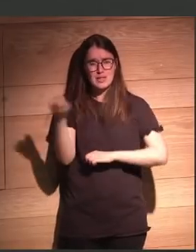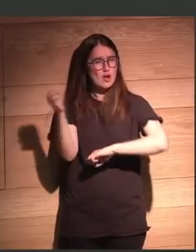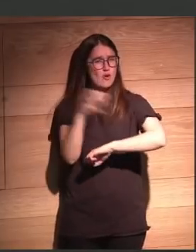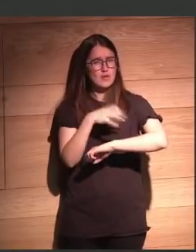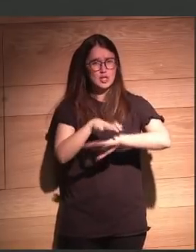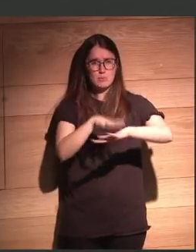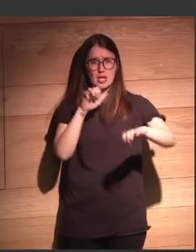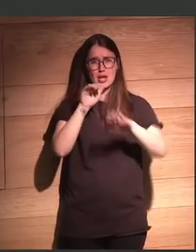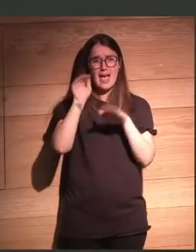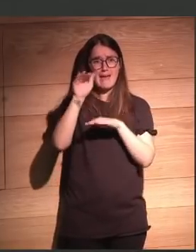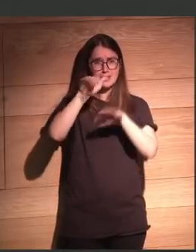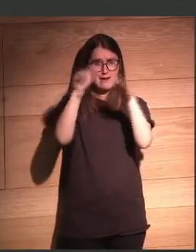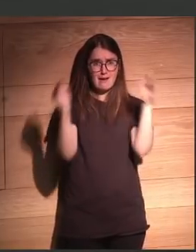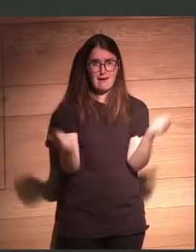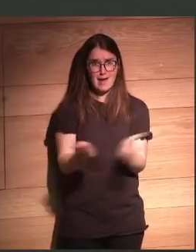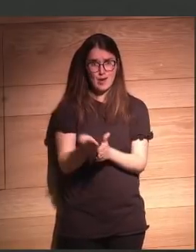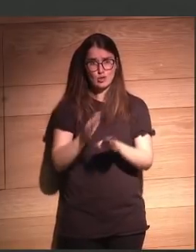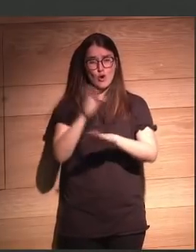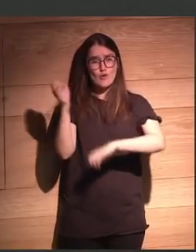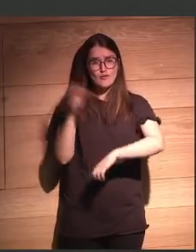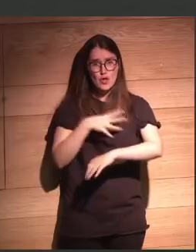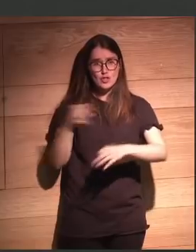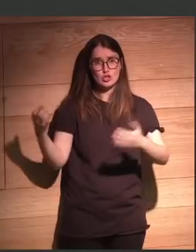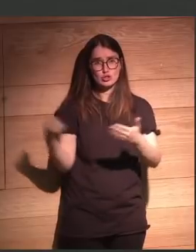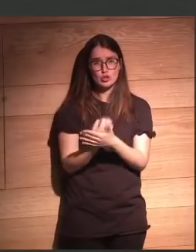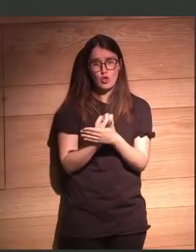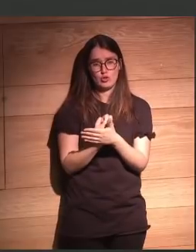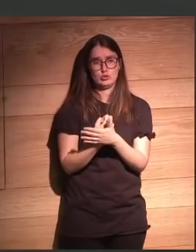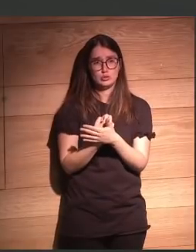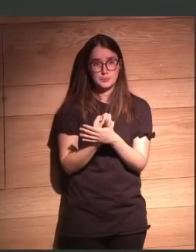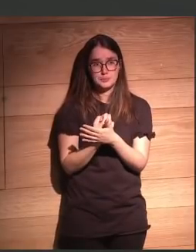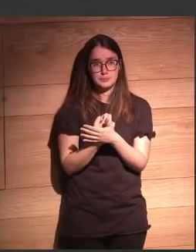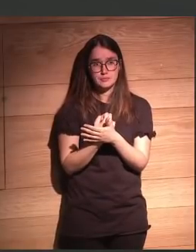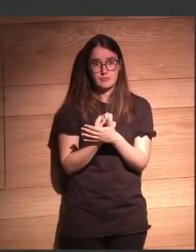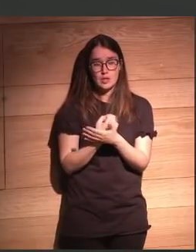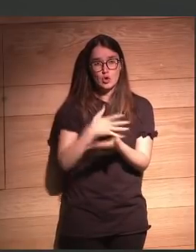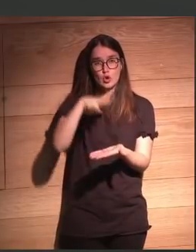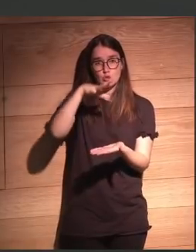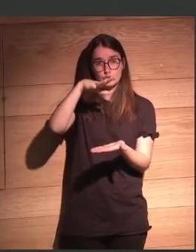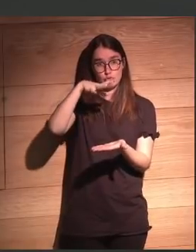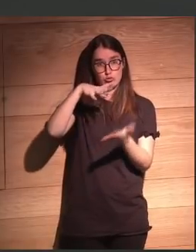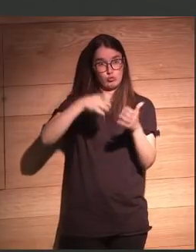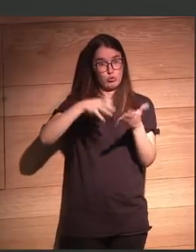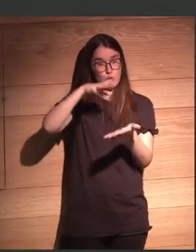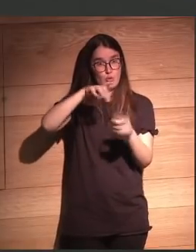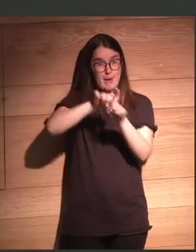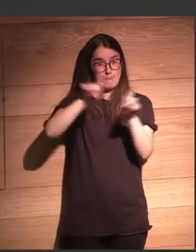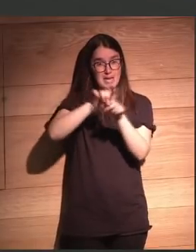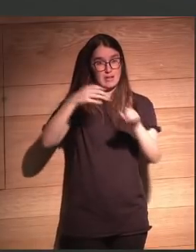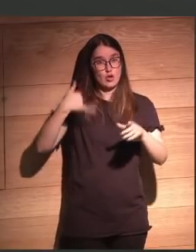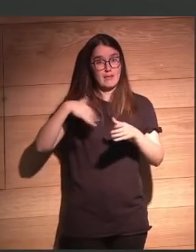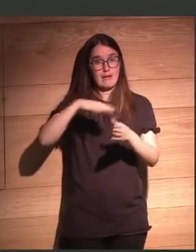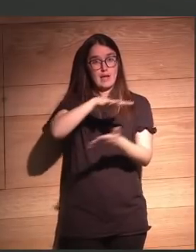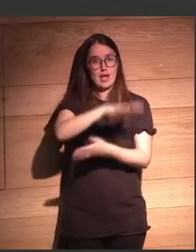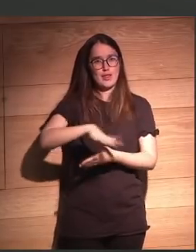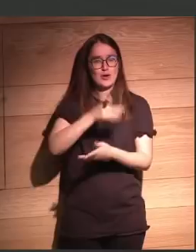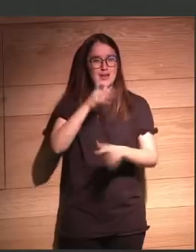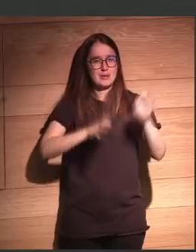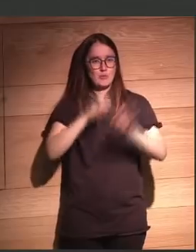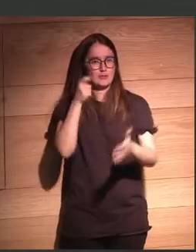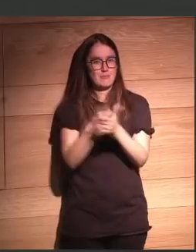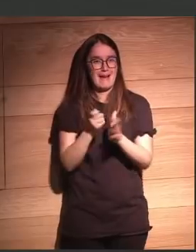muchos de ellos extranjeros, fondos todos ellos con su sede fiscal en paraísos fiscales, que no